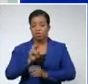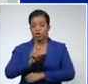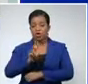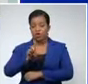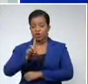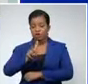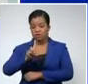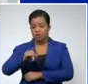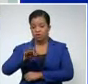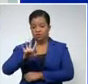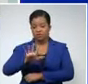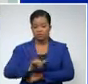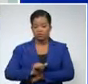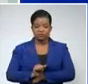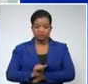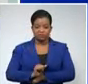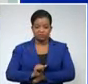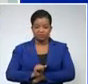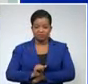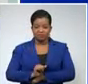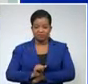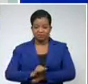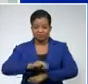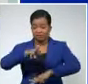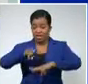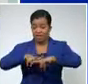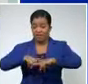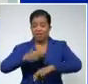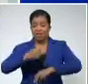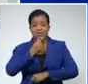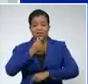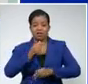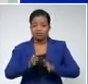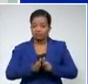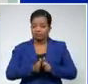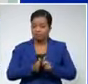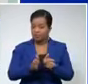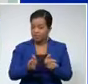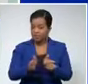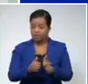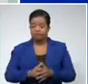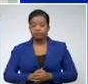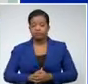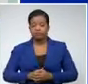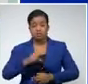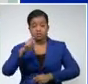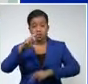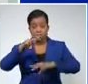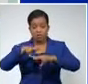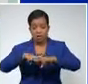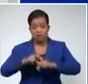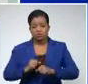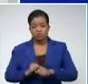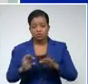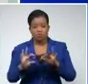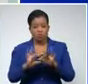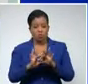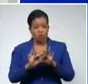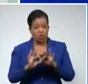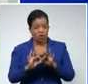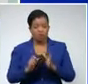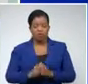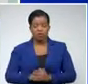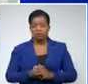1.212,5. Le sigue Habana Vieja, San Miguel del Padrón, Centro Habana, Guanabacoa,